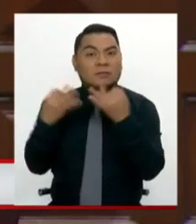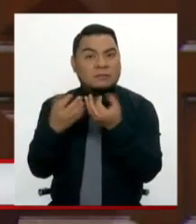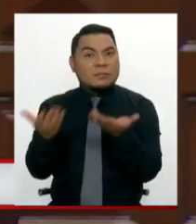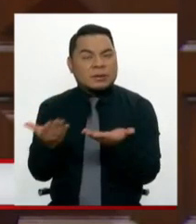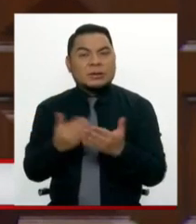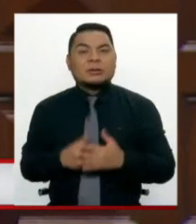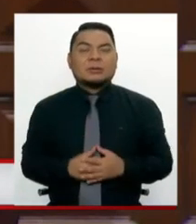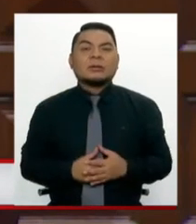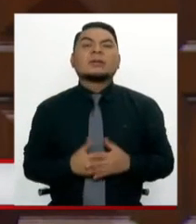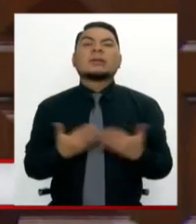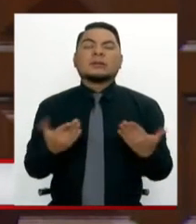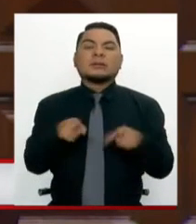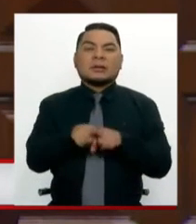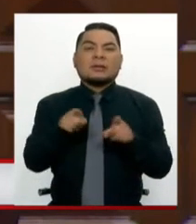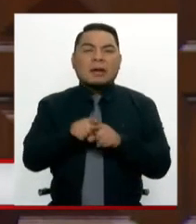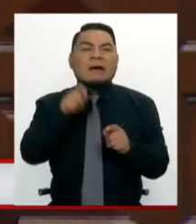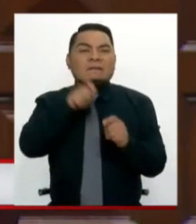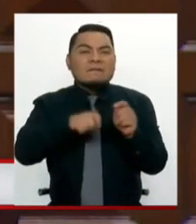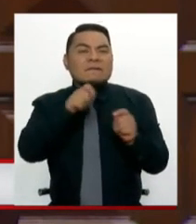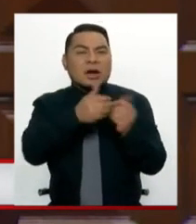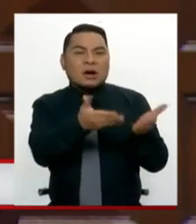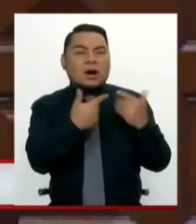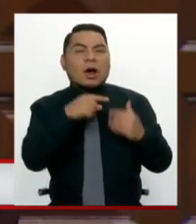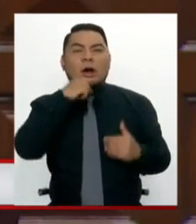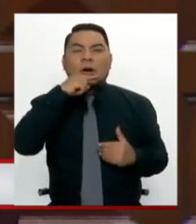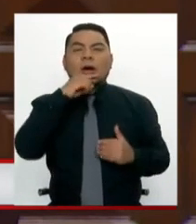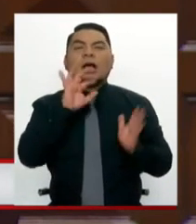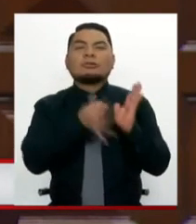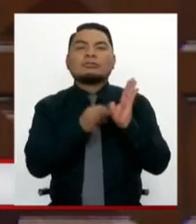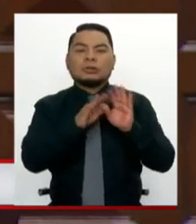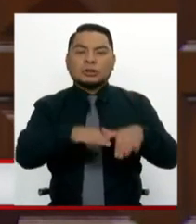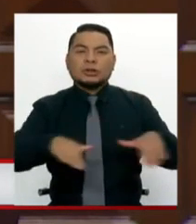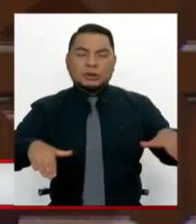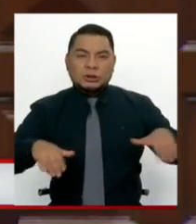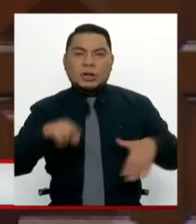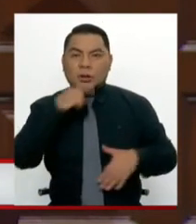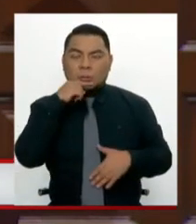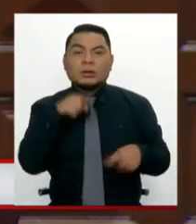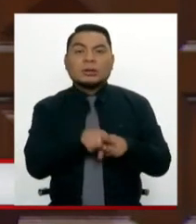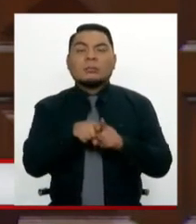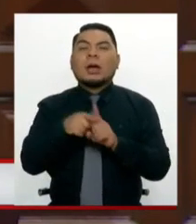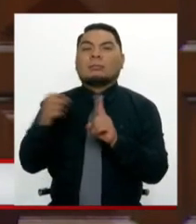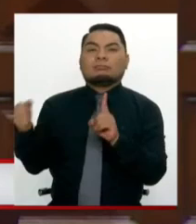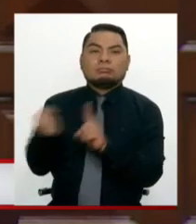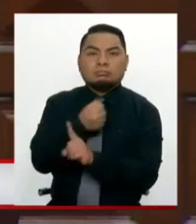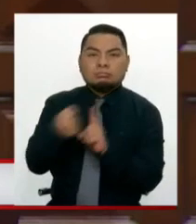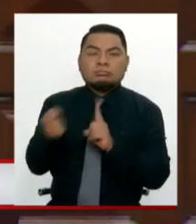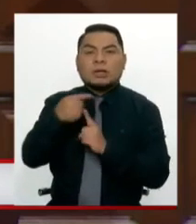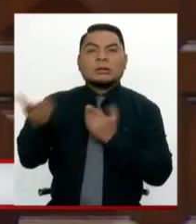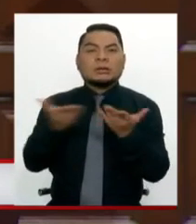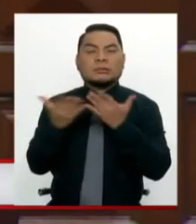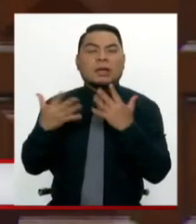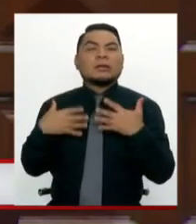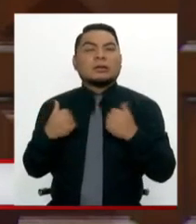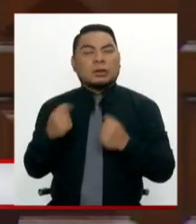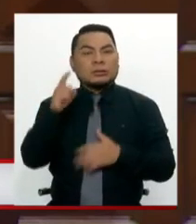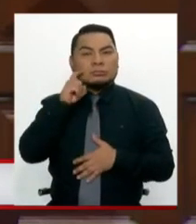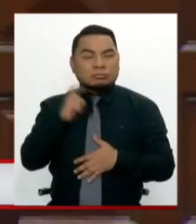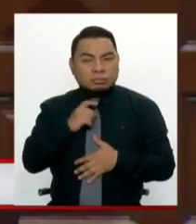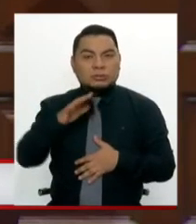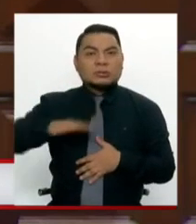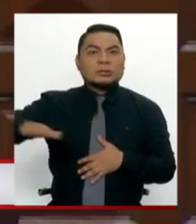familiar: la explotación sexual de niñas, niños y adolescentes, la violencia en los servicios de salud sexual